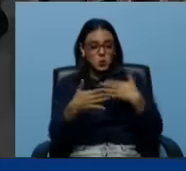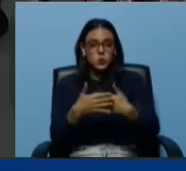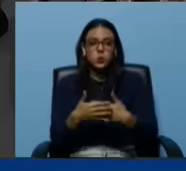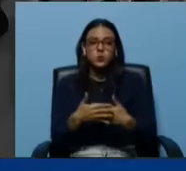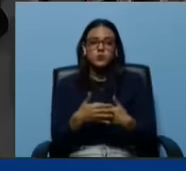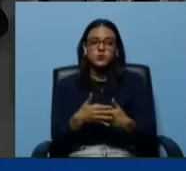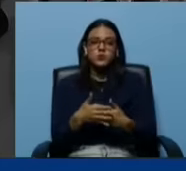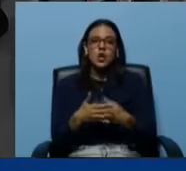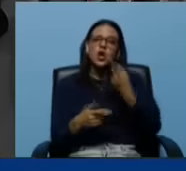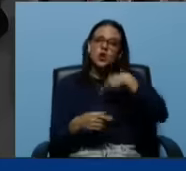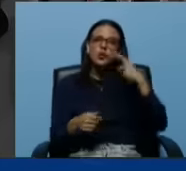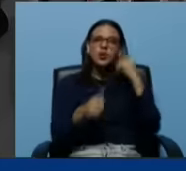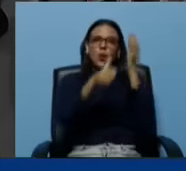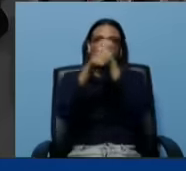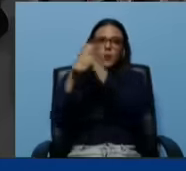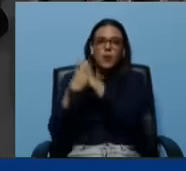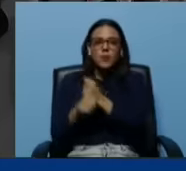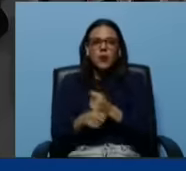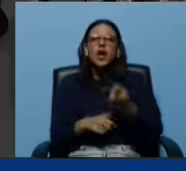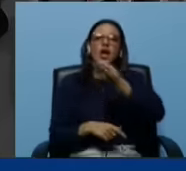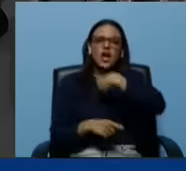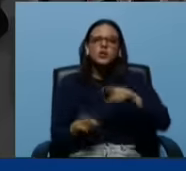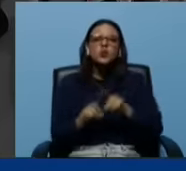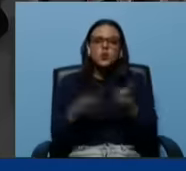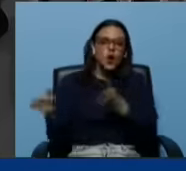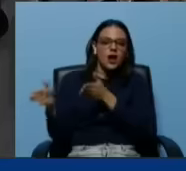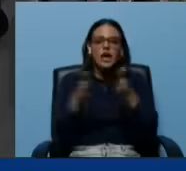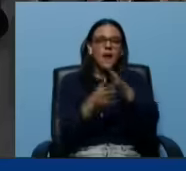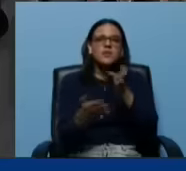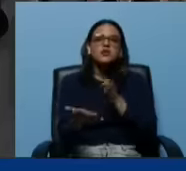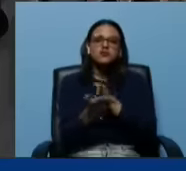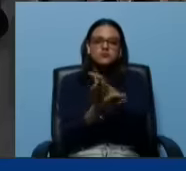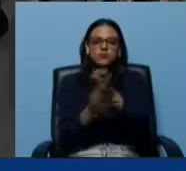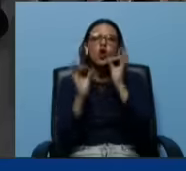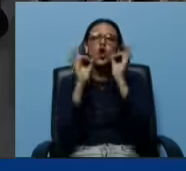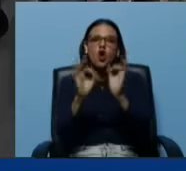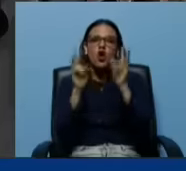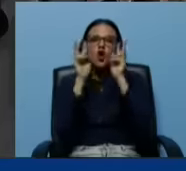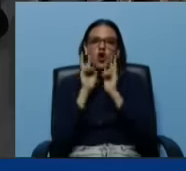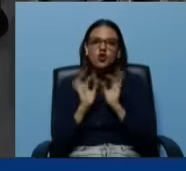nos hemos dado cuenta que estamos del lado correcto.